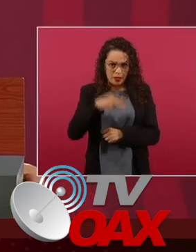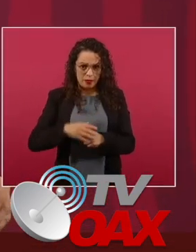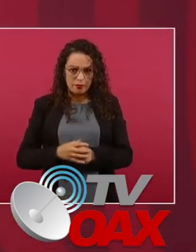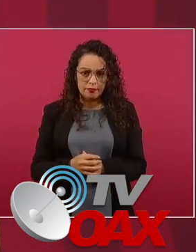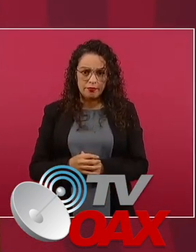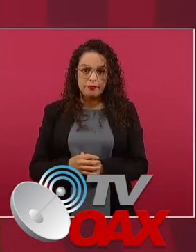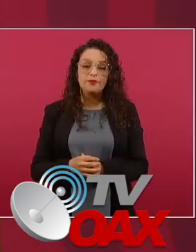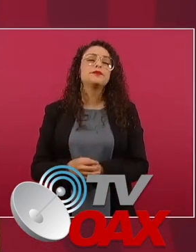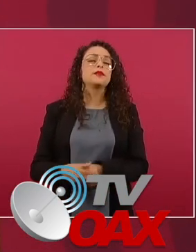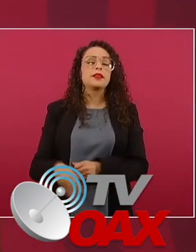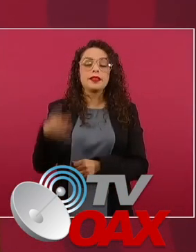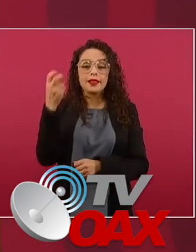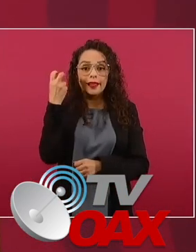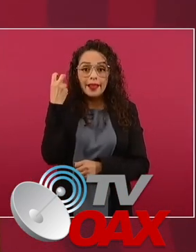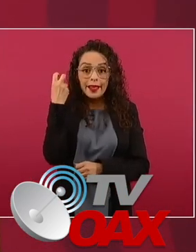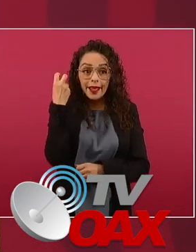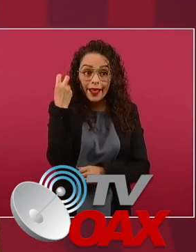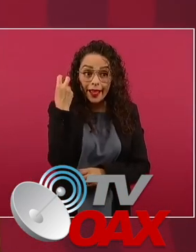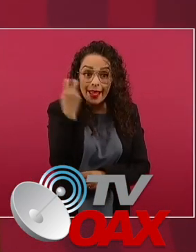Que el año próximo